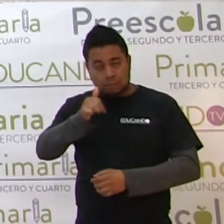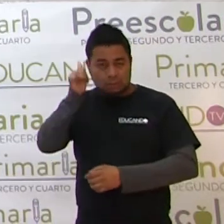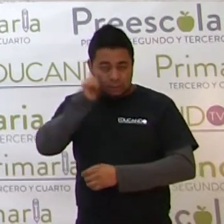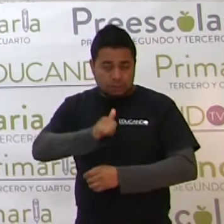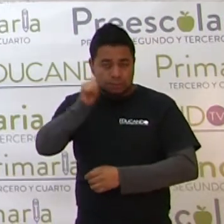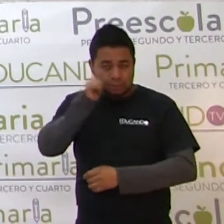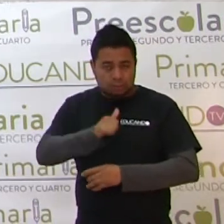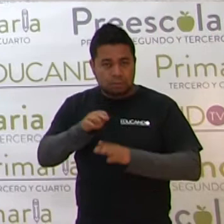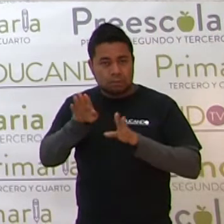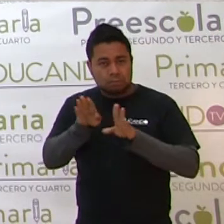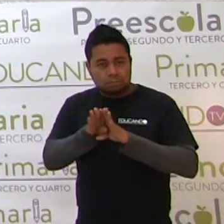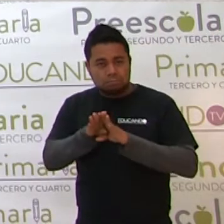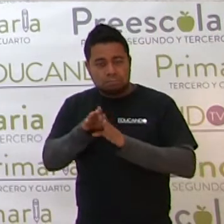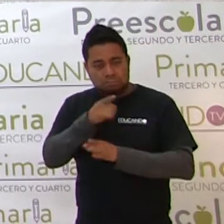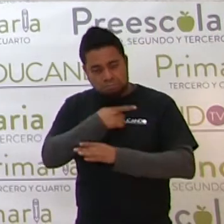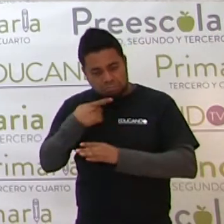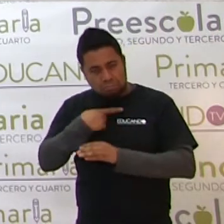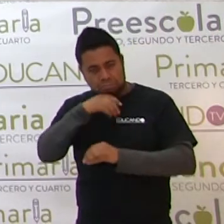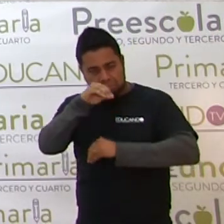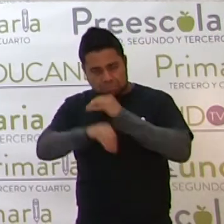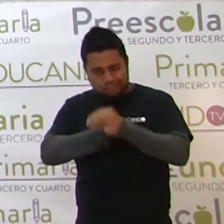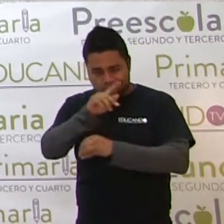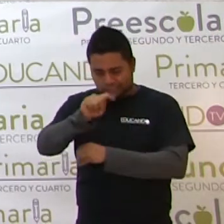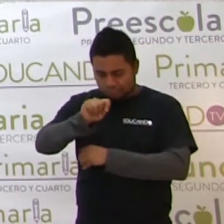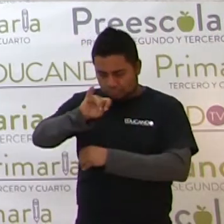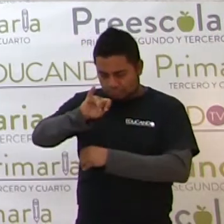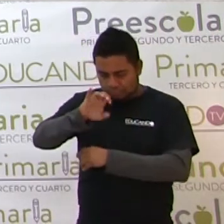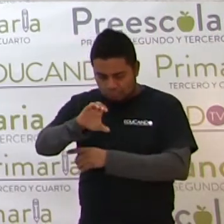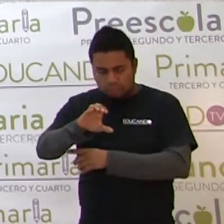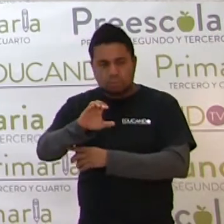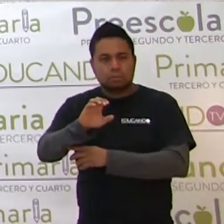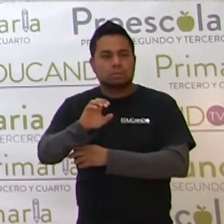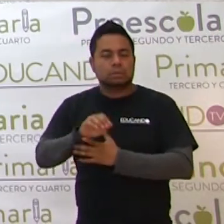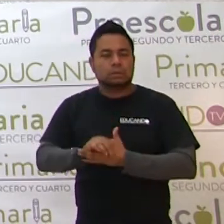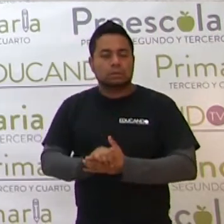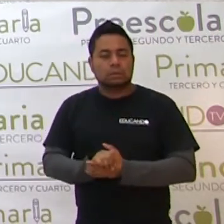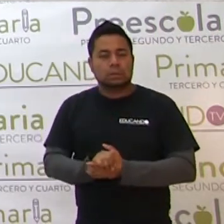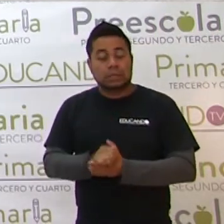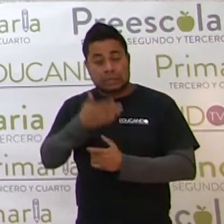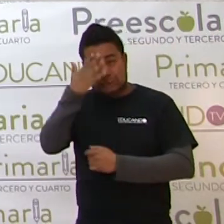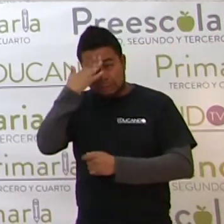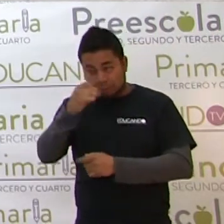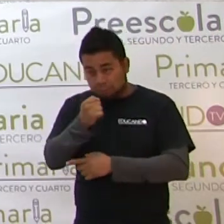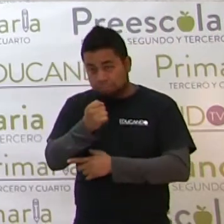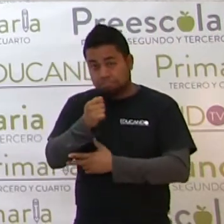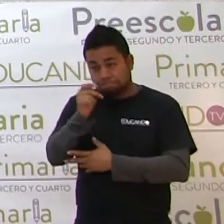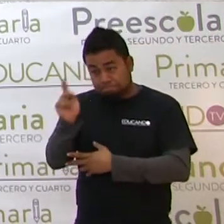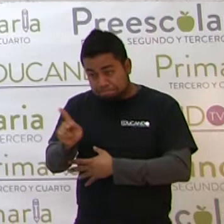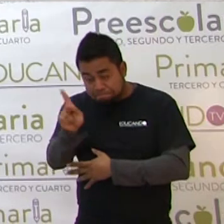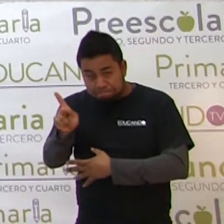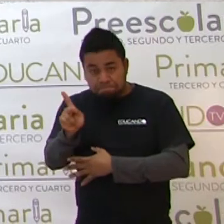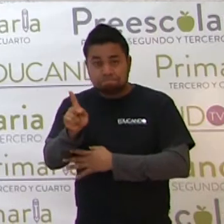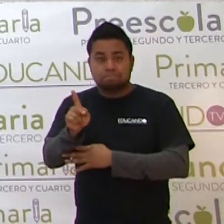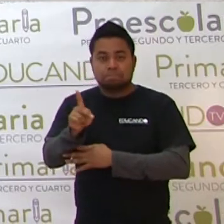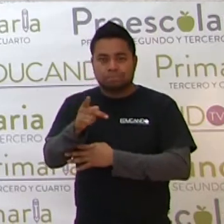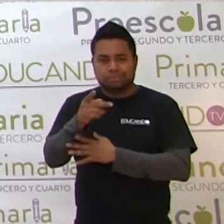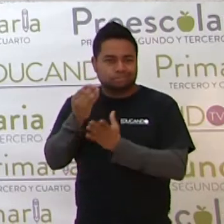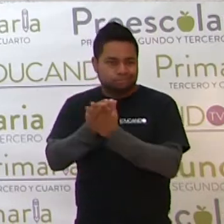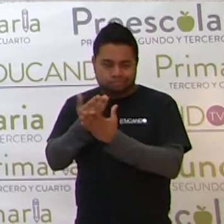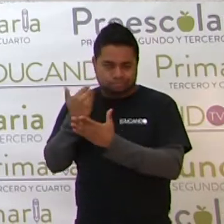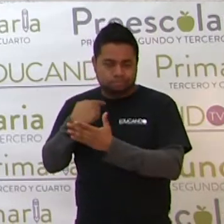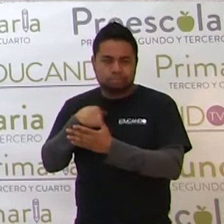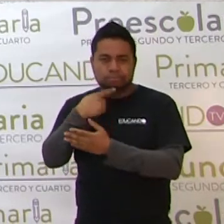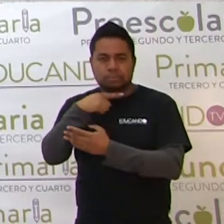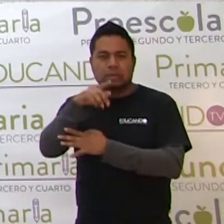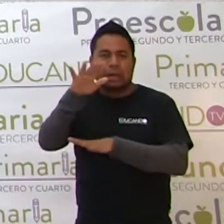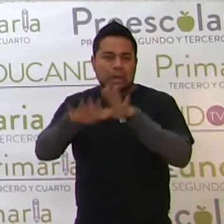de cómo incluir las TIC, ¿sí? Sabemos que en algunas comunidades, lo vimos la vez pasada, no se